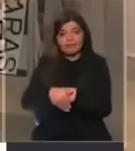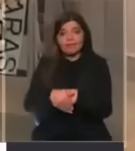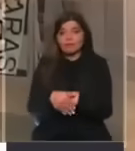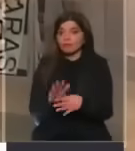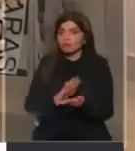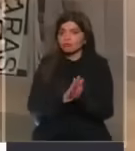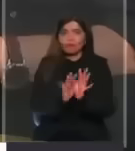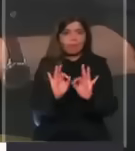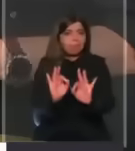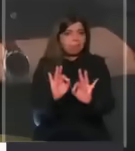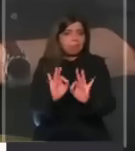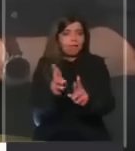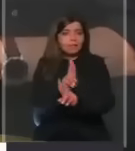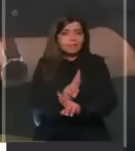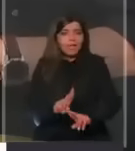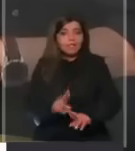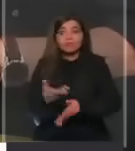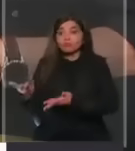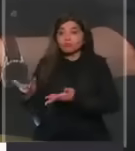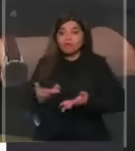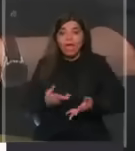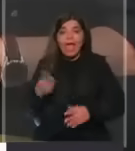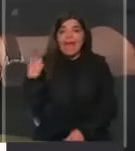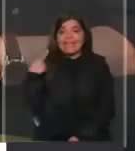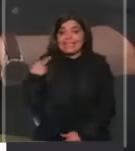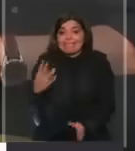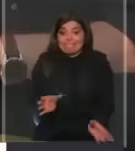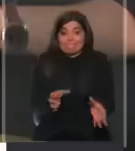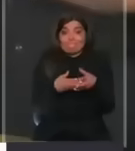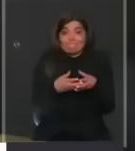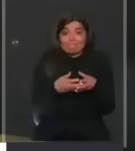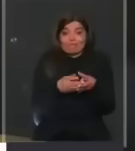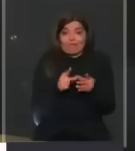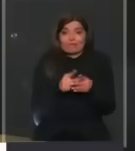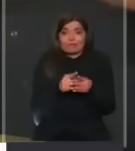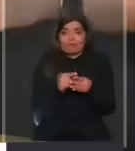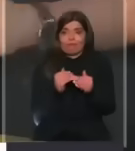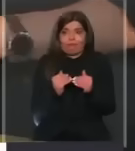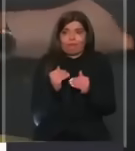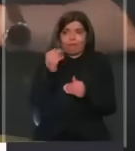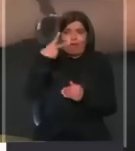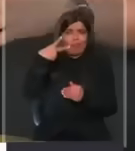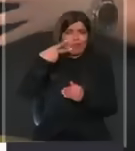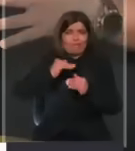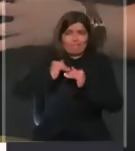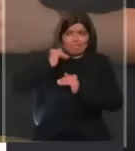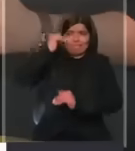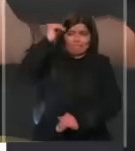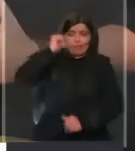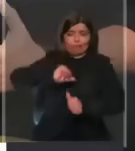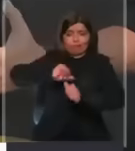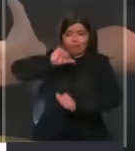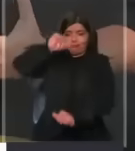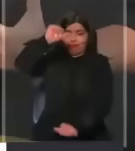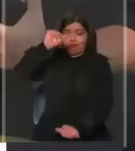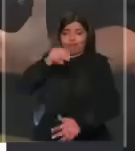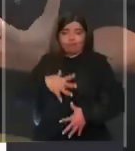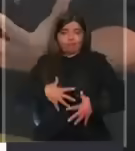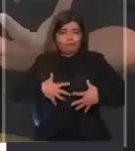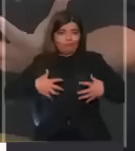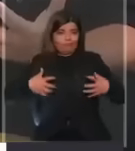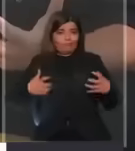increíble. Increíble. Llegamos, nos recibió el jefe de la tribu, que era un tipo de 2 metros, así enorme, con... Y